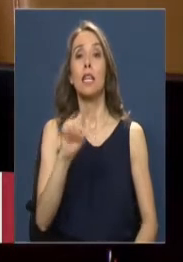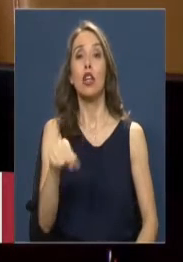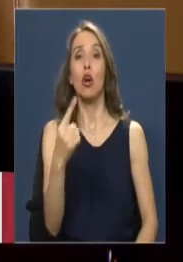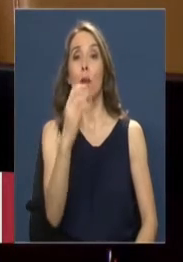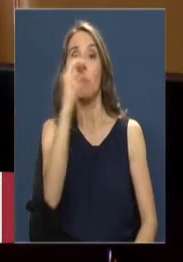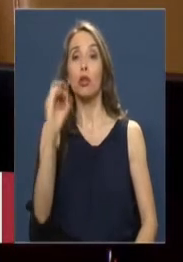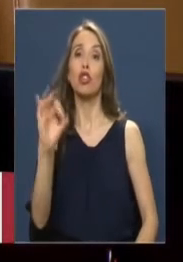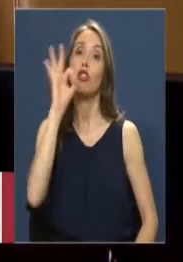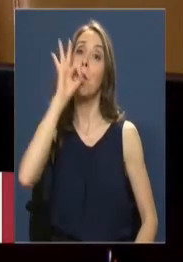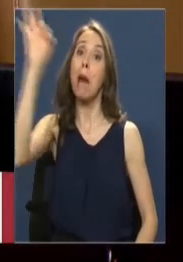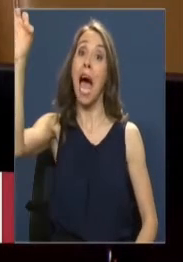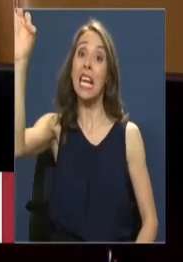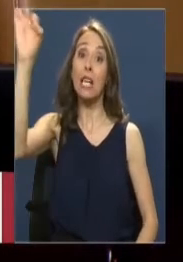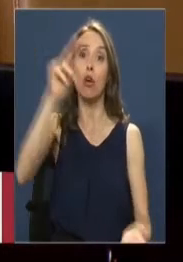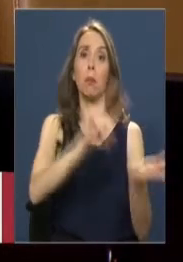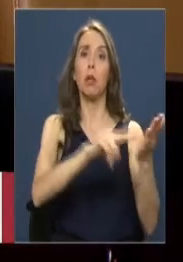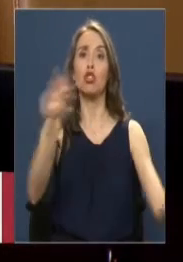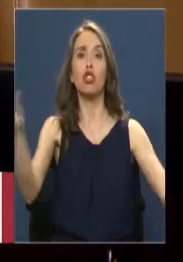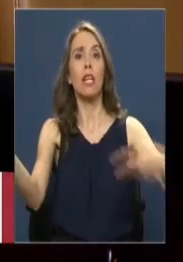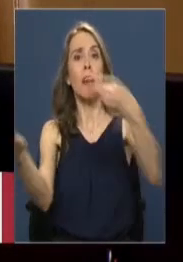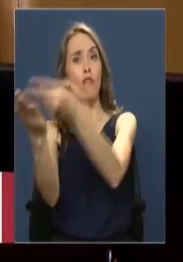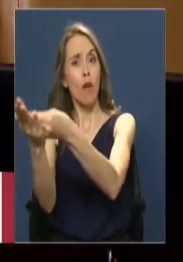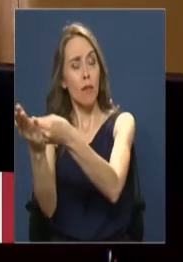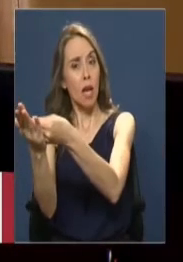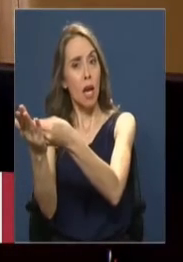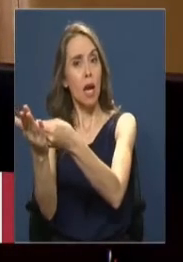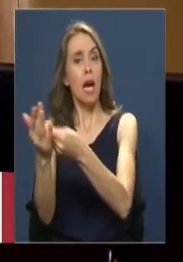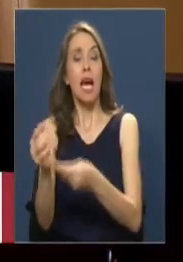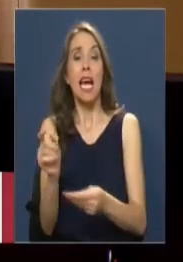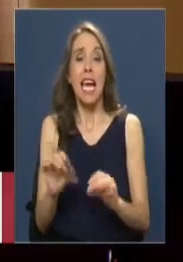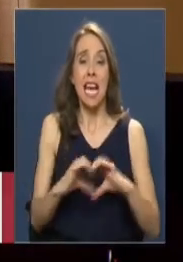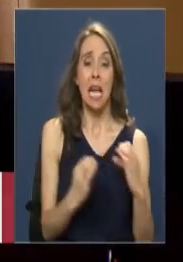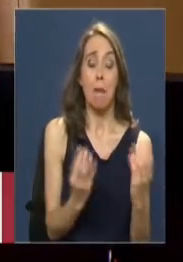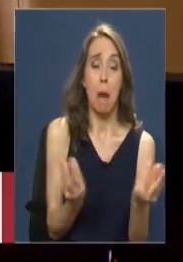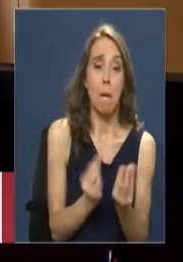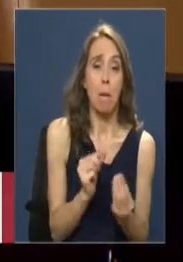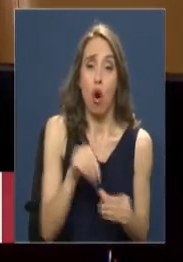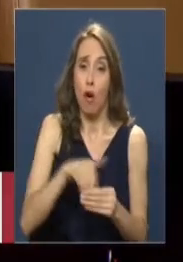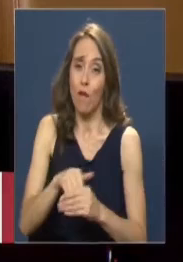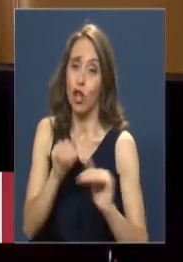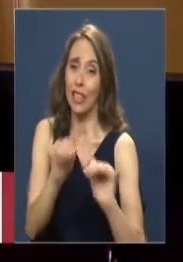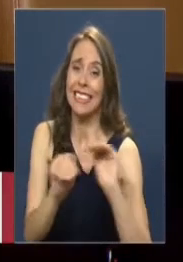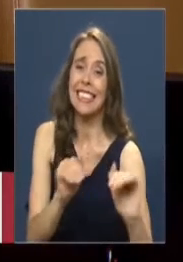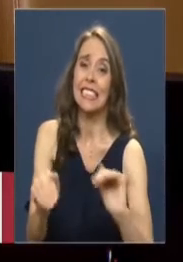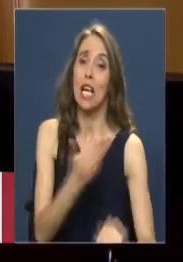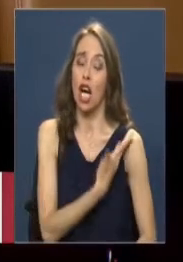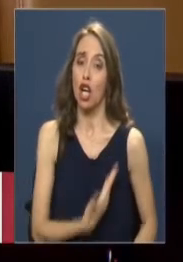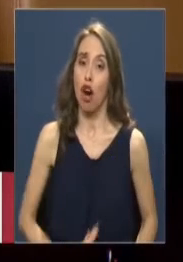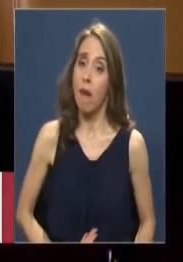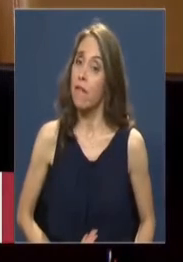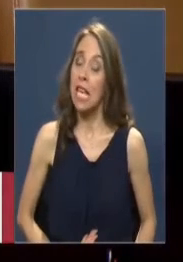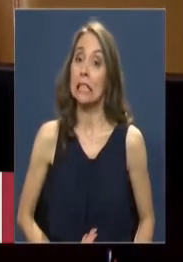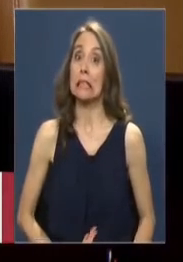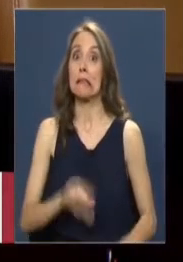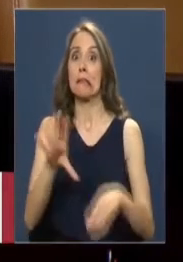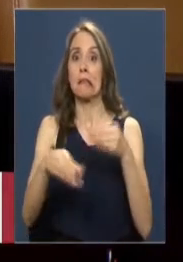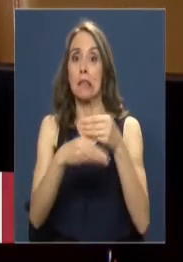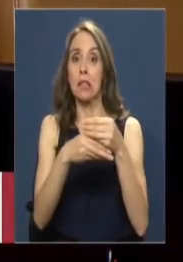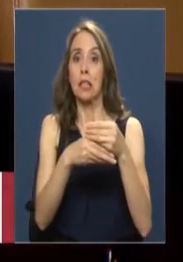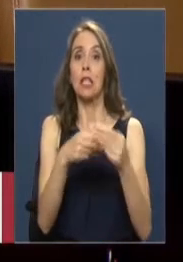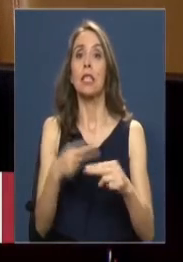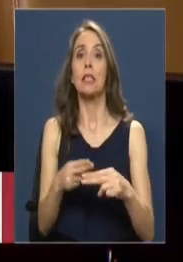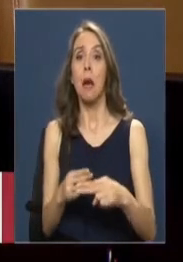0,1% más rico. Para conseguir los esquivos votos en la Cámara, se vio forzado el gobierno a incorporar